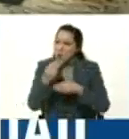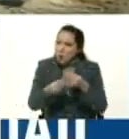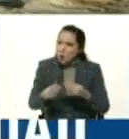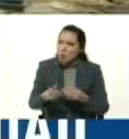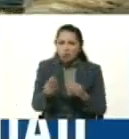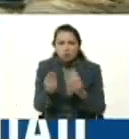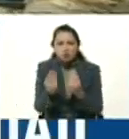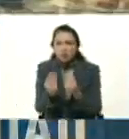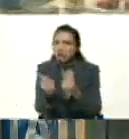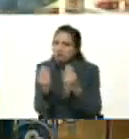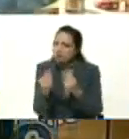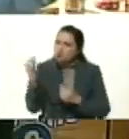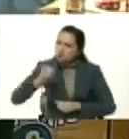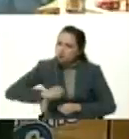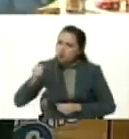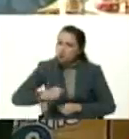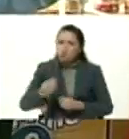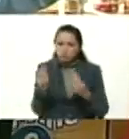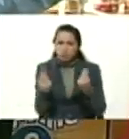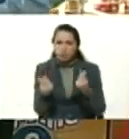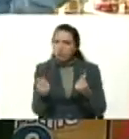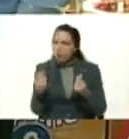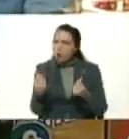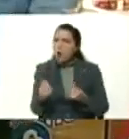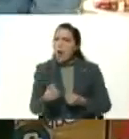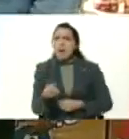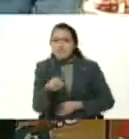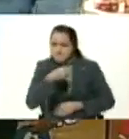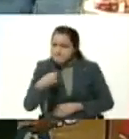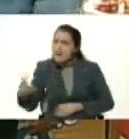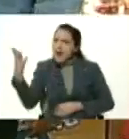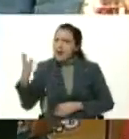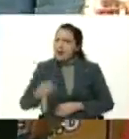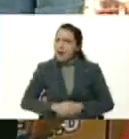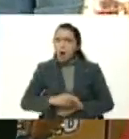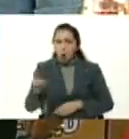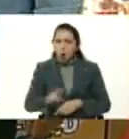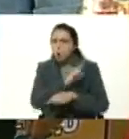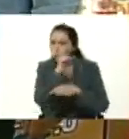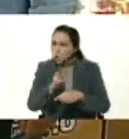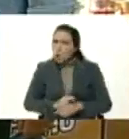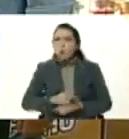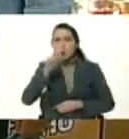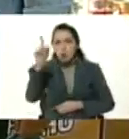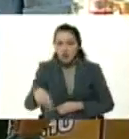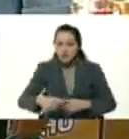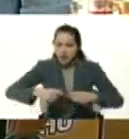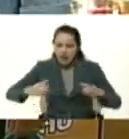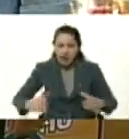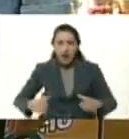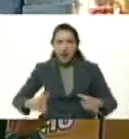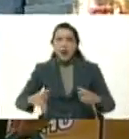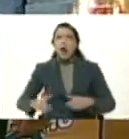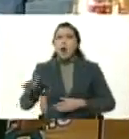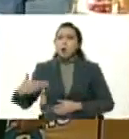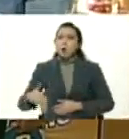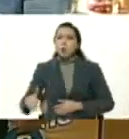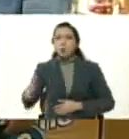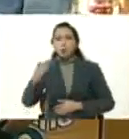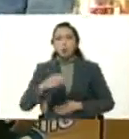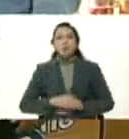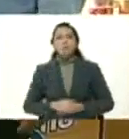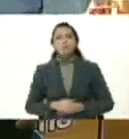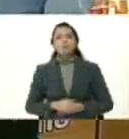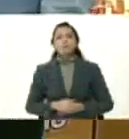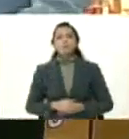blanda. Se utiliza blanca. Mucho blanca y se utiliza mucho en el ceviche. Ah, un ceviche con pez león, no lo he comido.